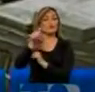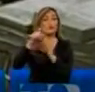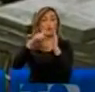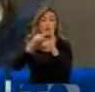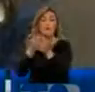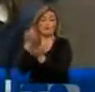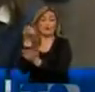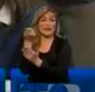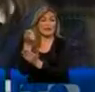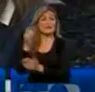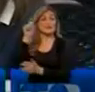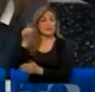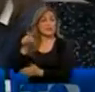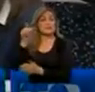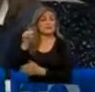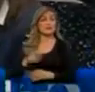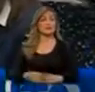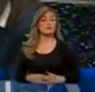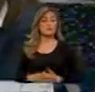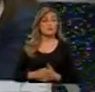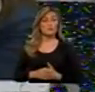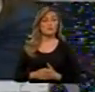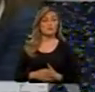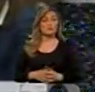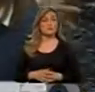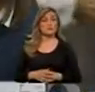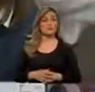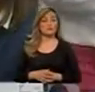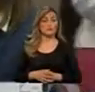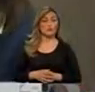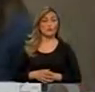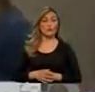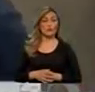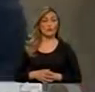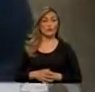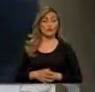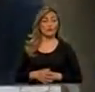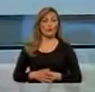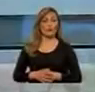financiamiento que tiene esta elección. En Quito, María Gracia Costa, 24 horas.